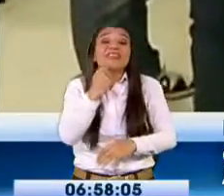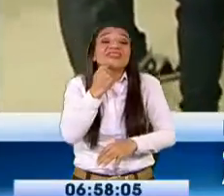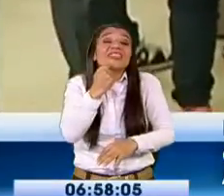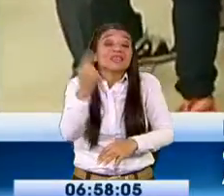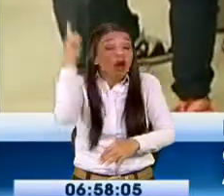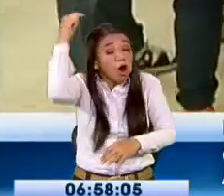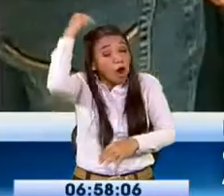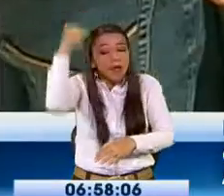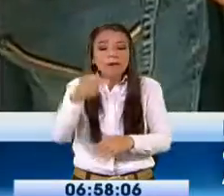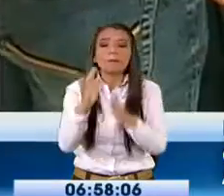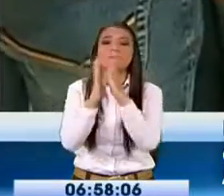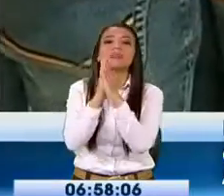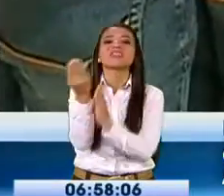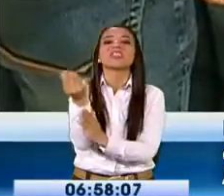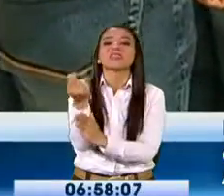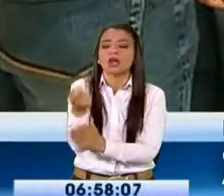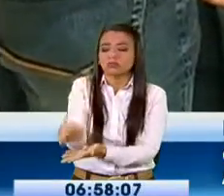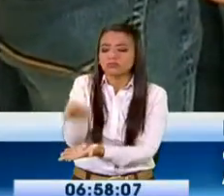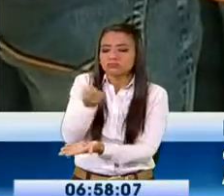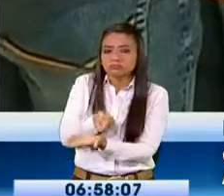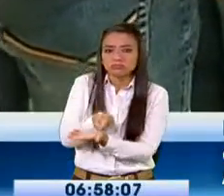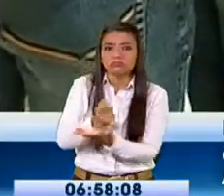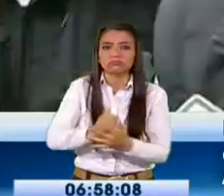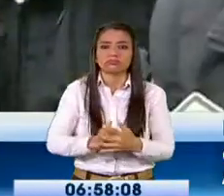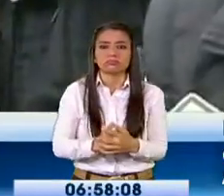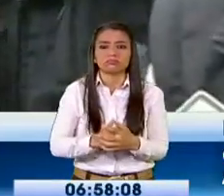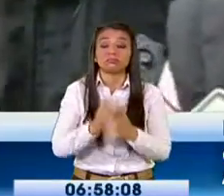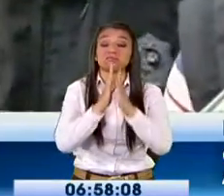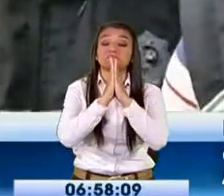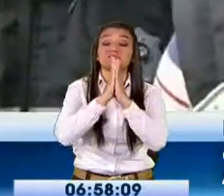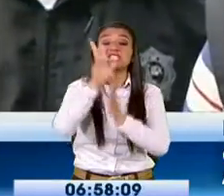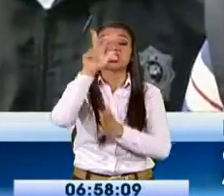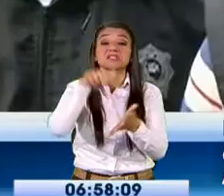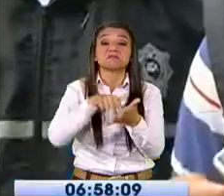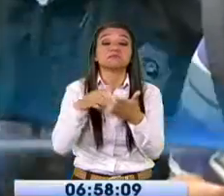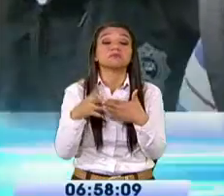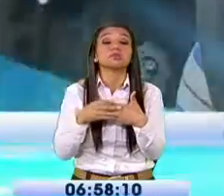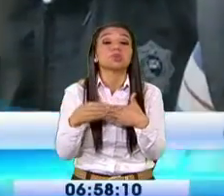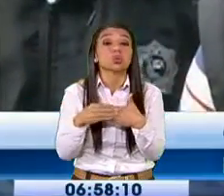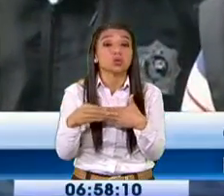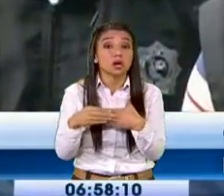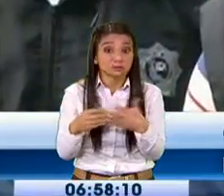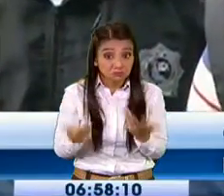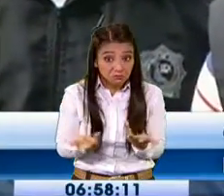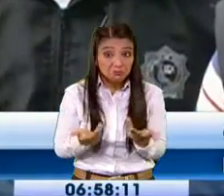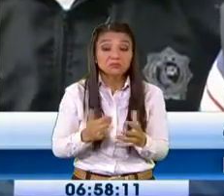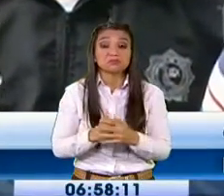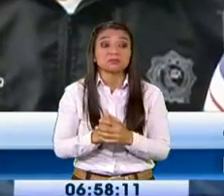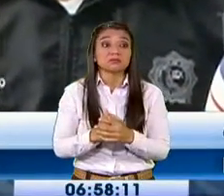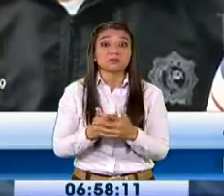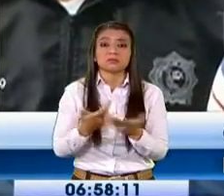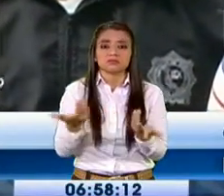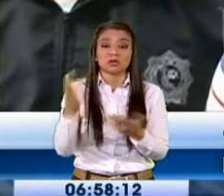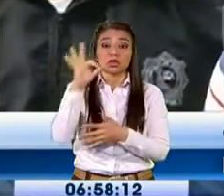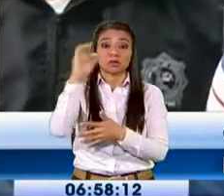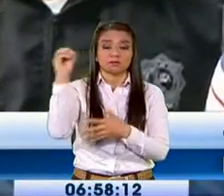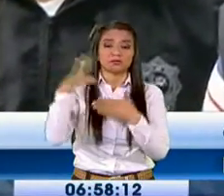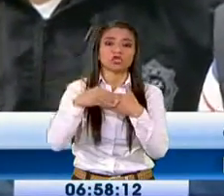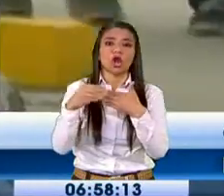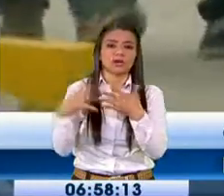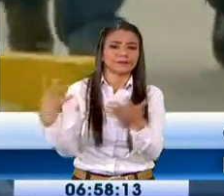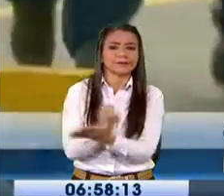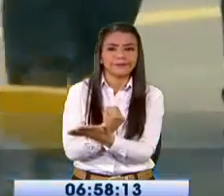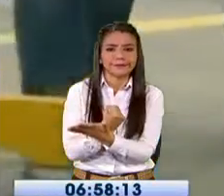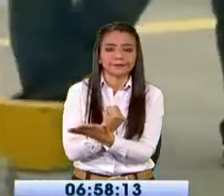fue la solicitud del dinero en efectivo. Pedirle la cantidad de $3,000 y proceden a llevársele $900 en